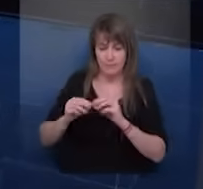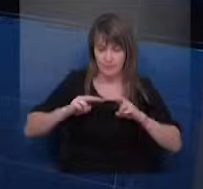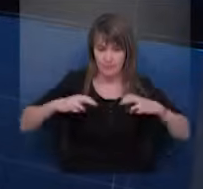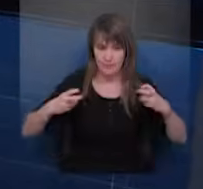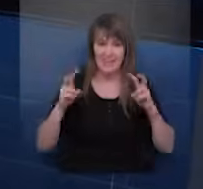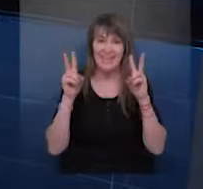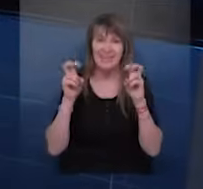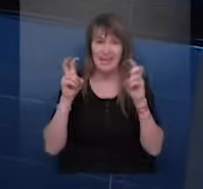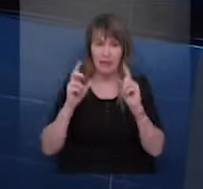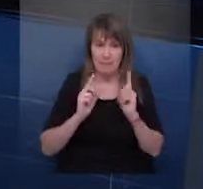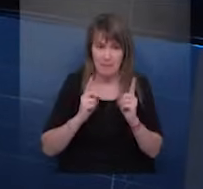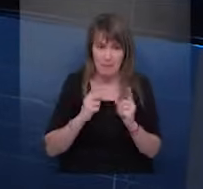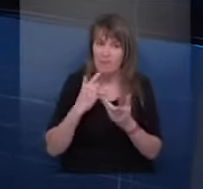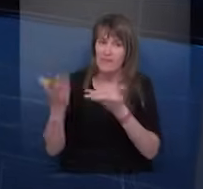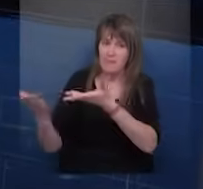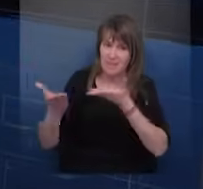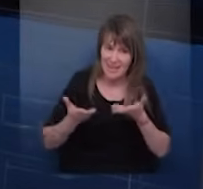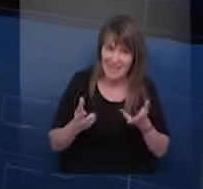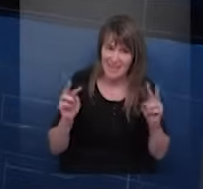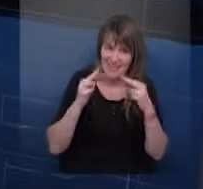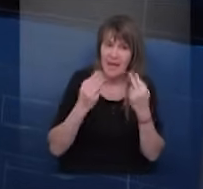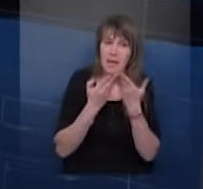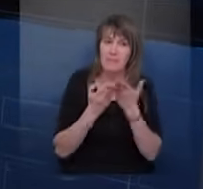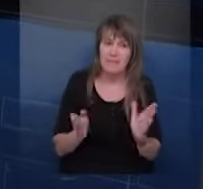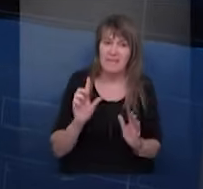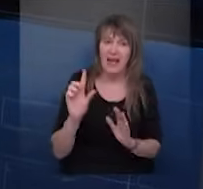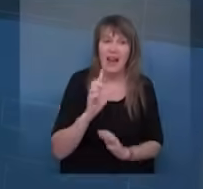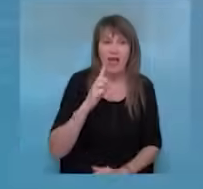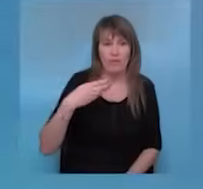otros temas bienvenidas bienvenidos así comienza